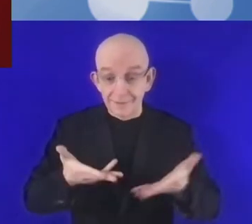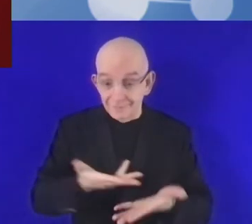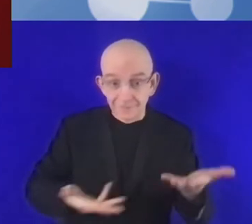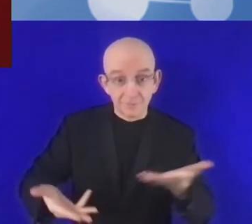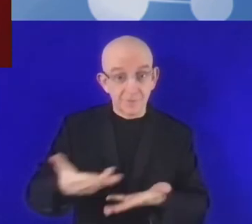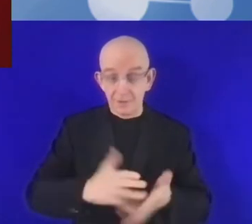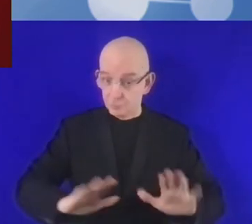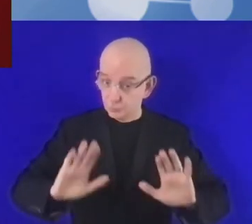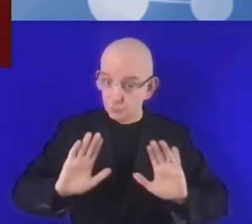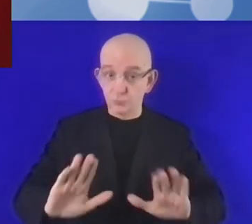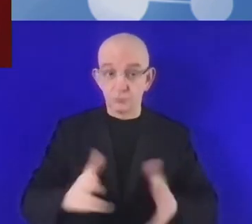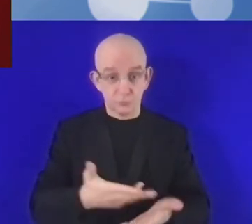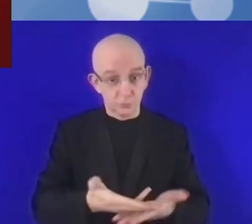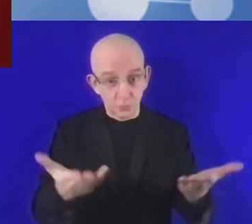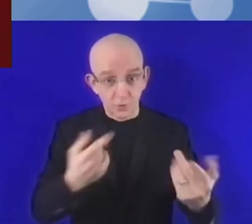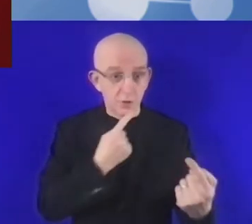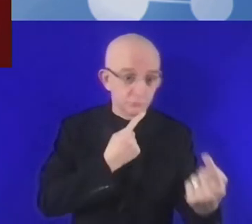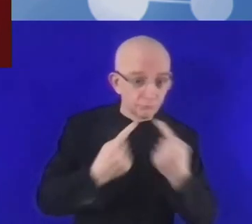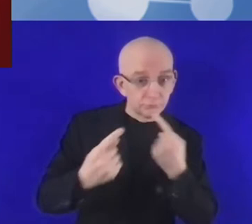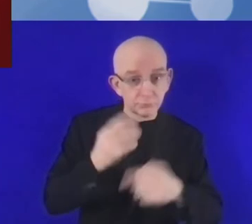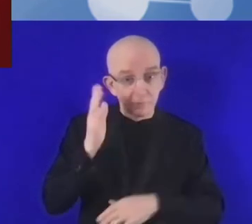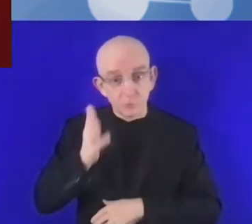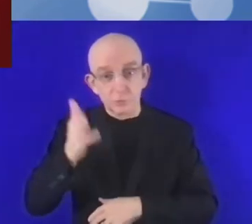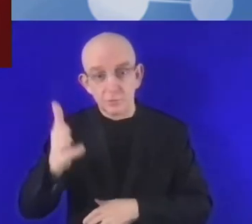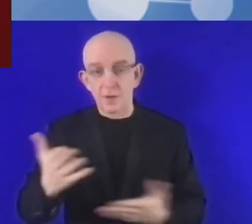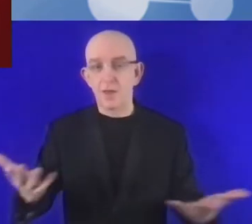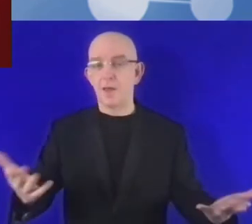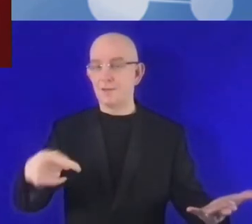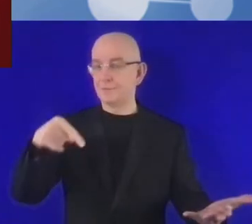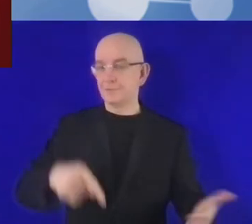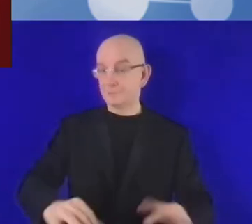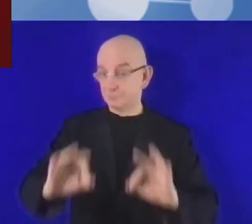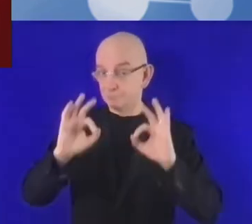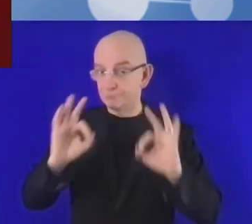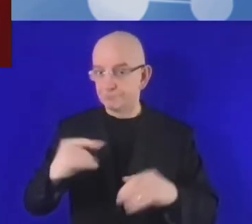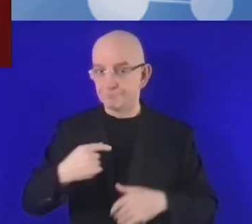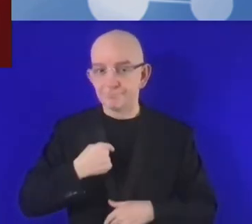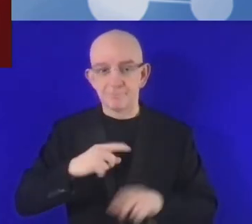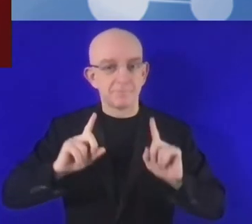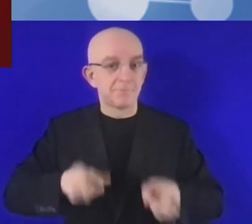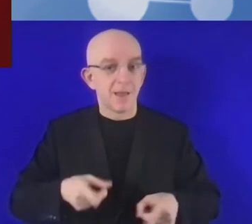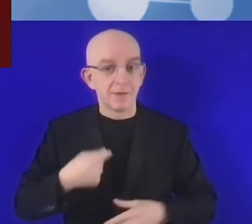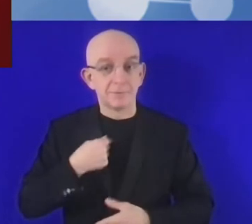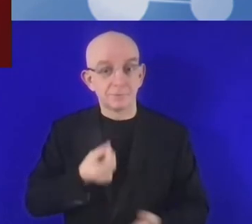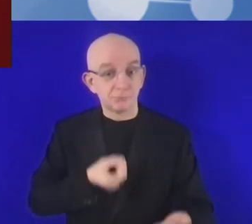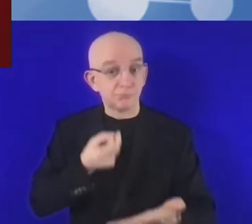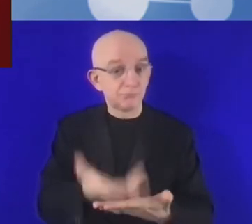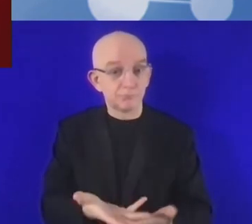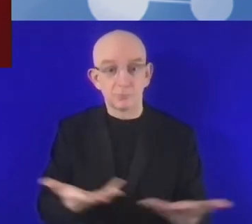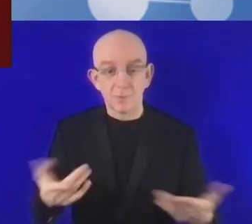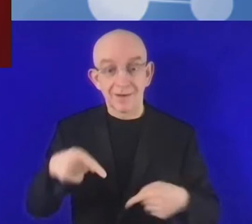su voz será bien oída durante este foro los siguientes días. El futuro está en vuestras manos y este debate